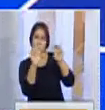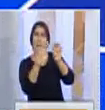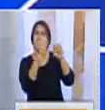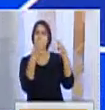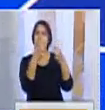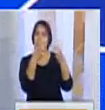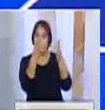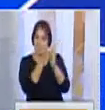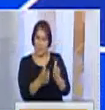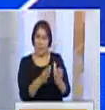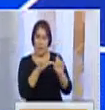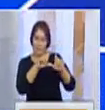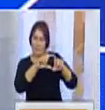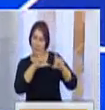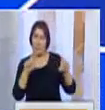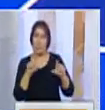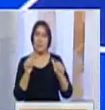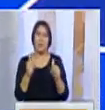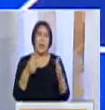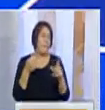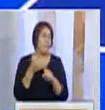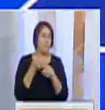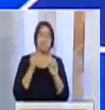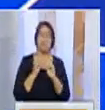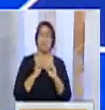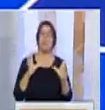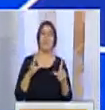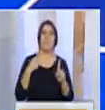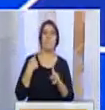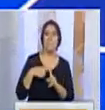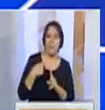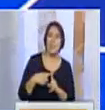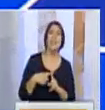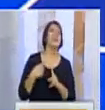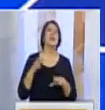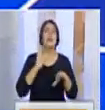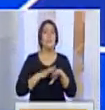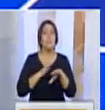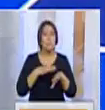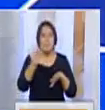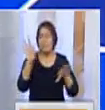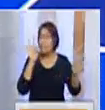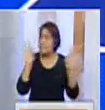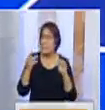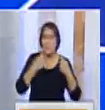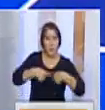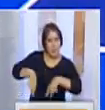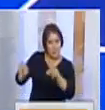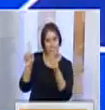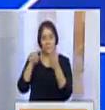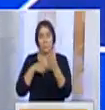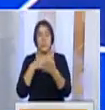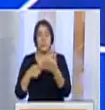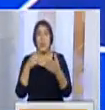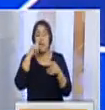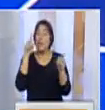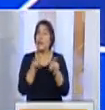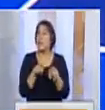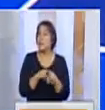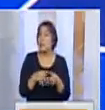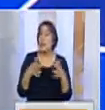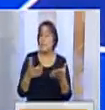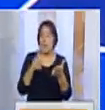más impactante que algo negativo. Entonces, hacer un llamado a participación, vayan a votar. También no se olviden que tenemos las elecciones